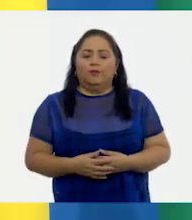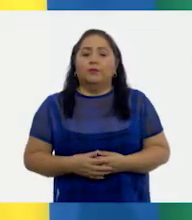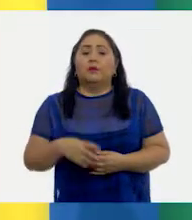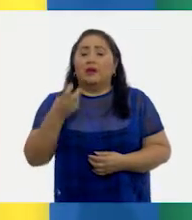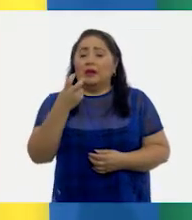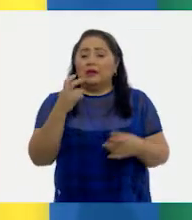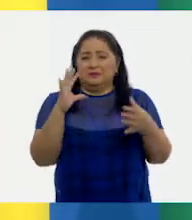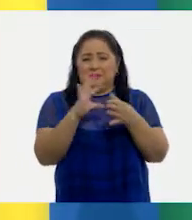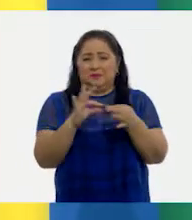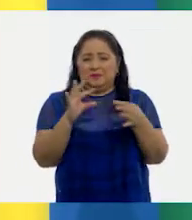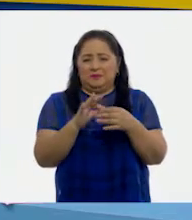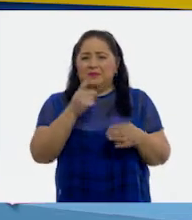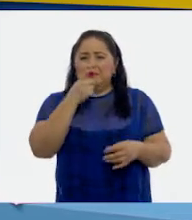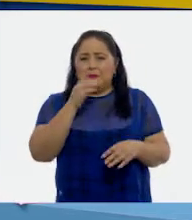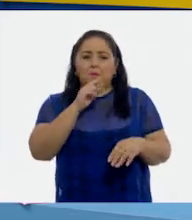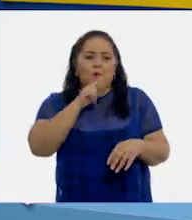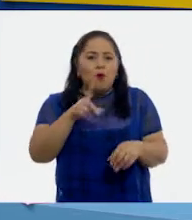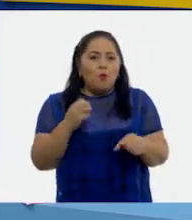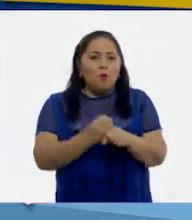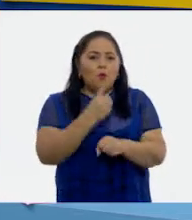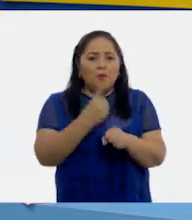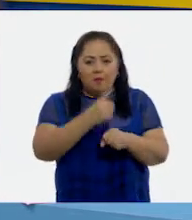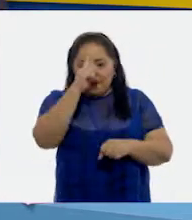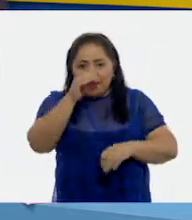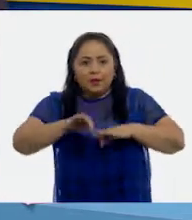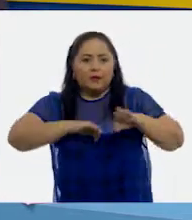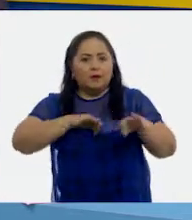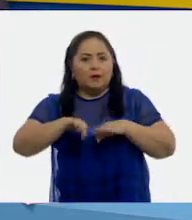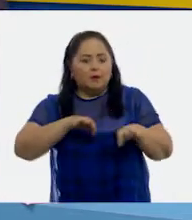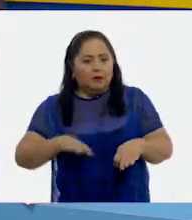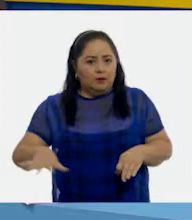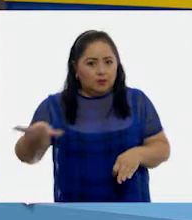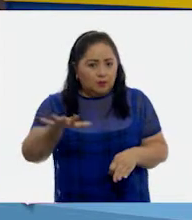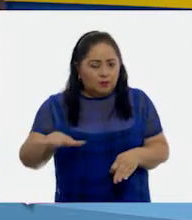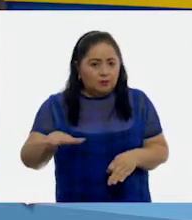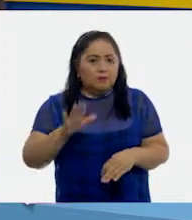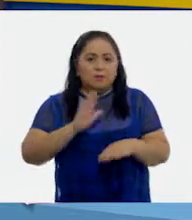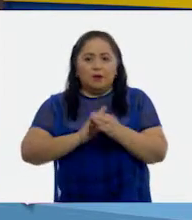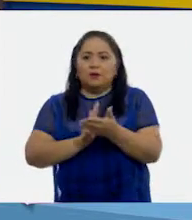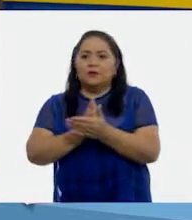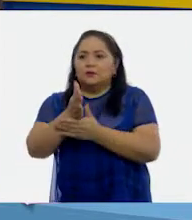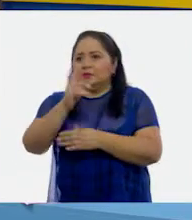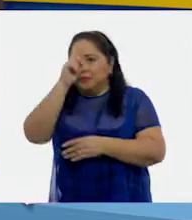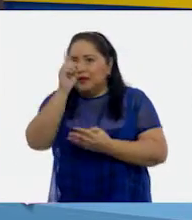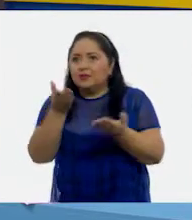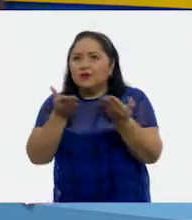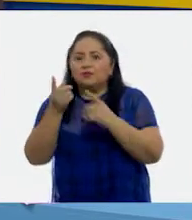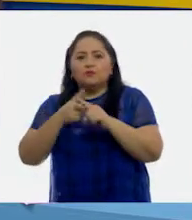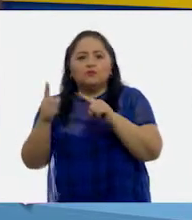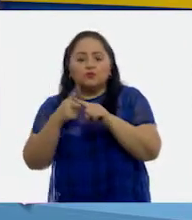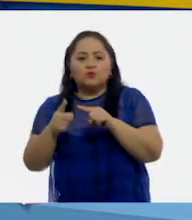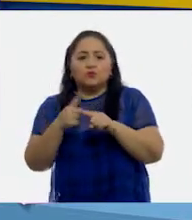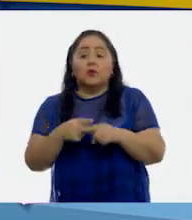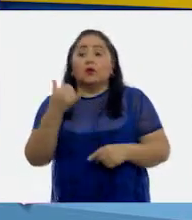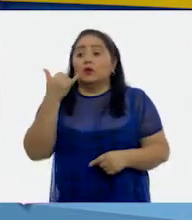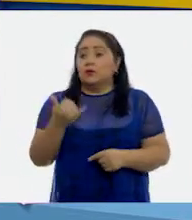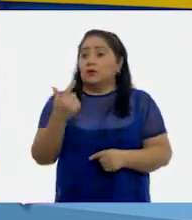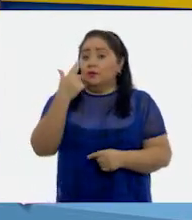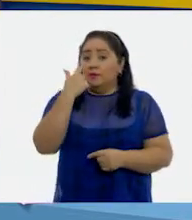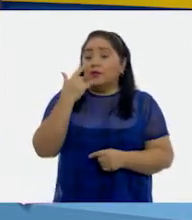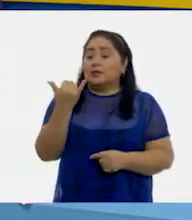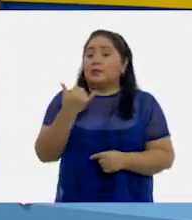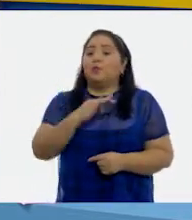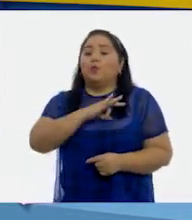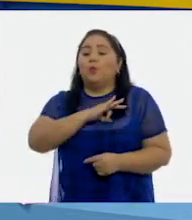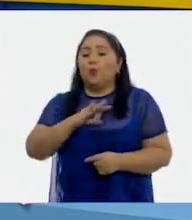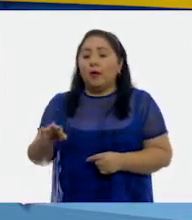Esto explicado por las mejores oportunidades de empleo, mayor acceso a servicios y, fíjate, la